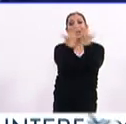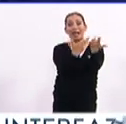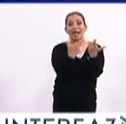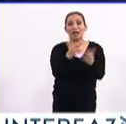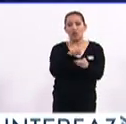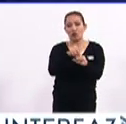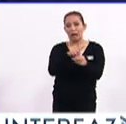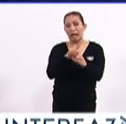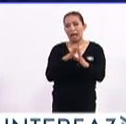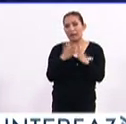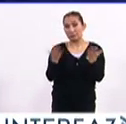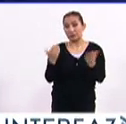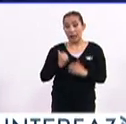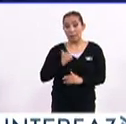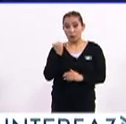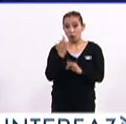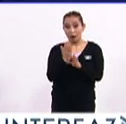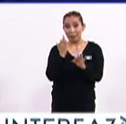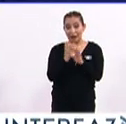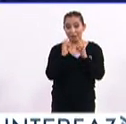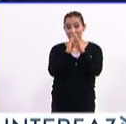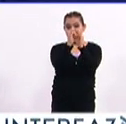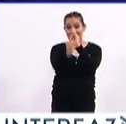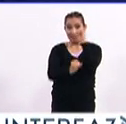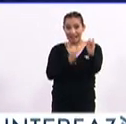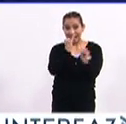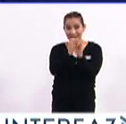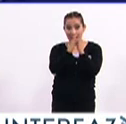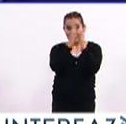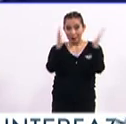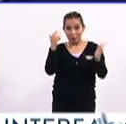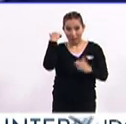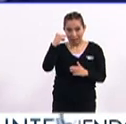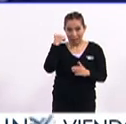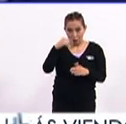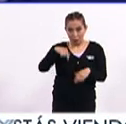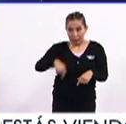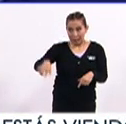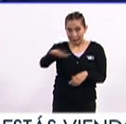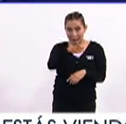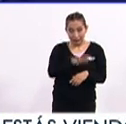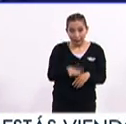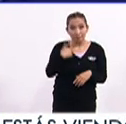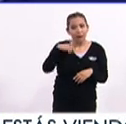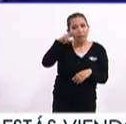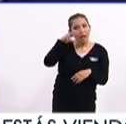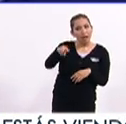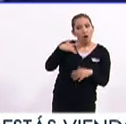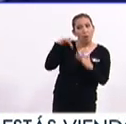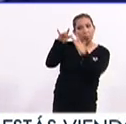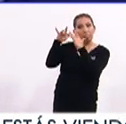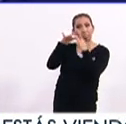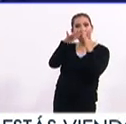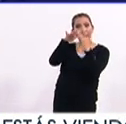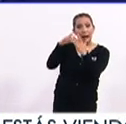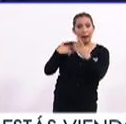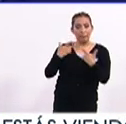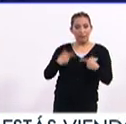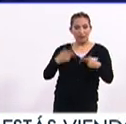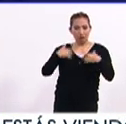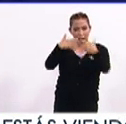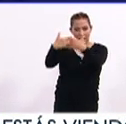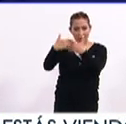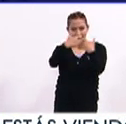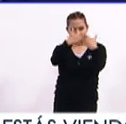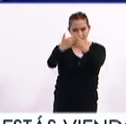Libros. Aprovechando la Feria Internacional del Libro de Guadalajara y tomando contacto con los